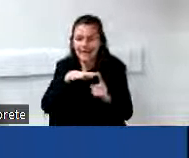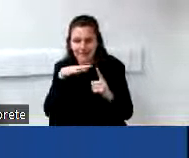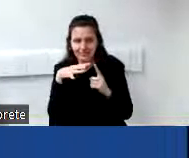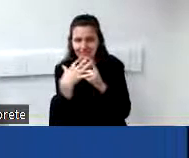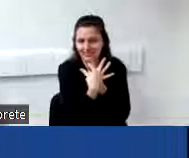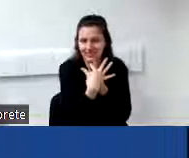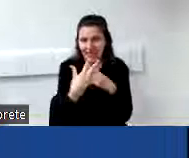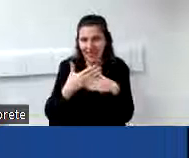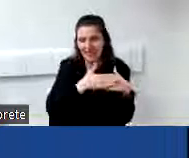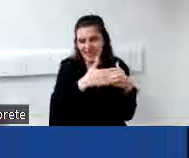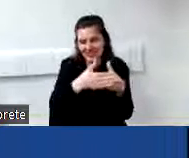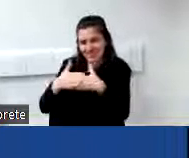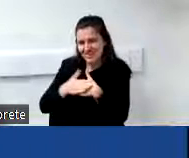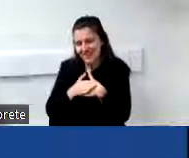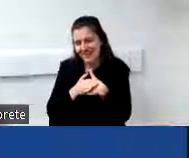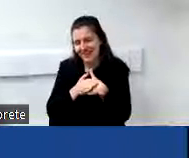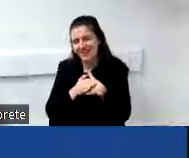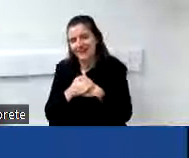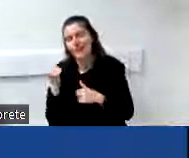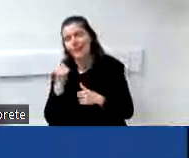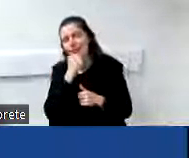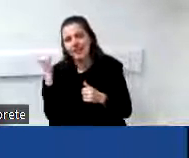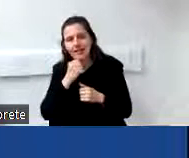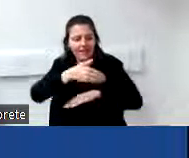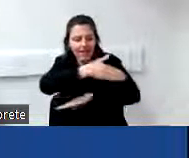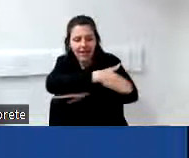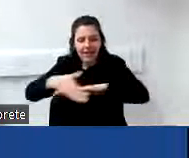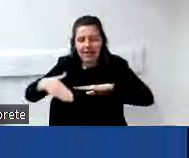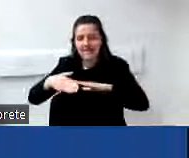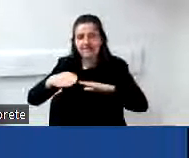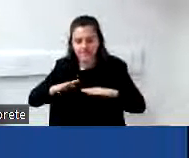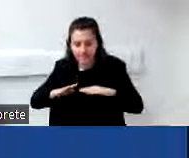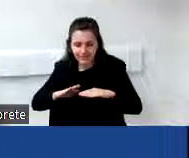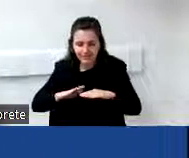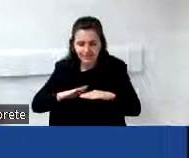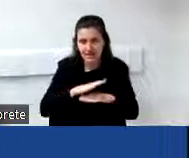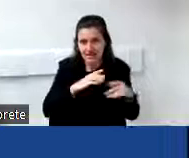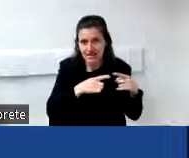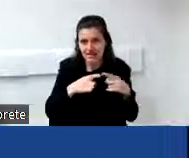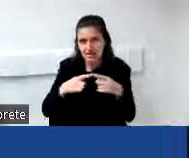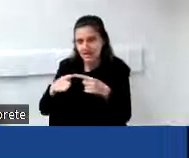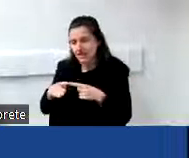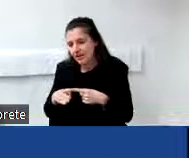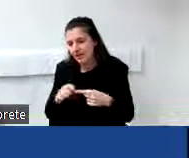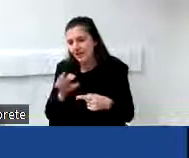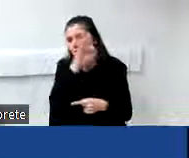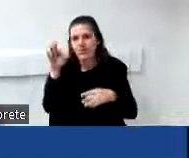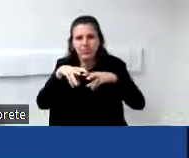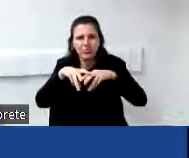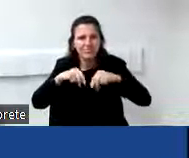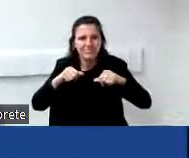los bajes de cordón, los pavimentos sin relieves, si hay pedregullo, si hay materiales irregulares, si